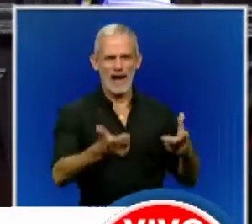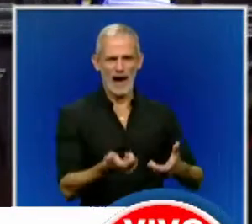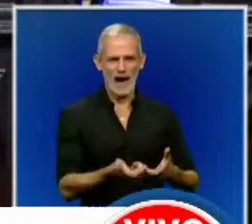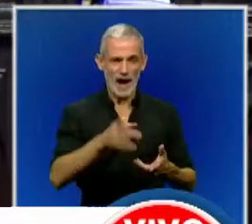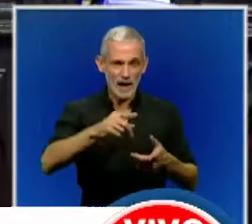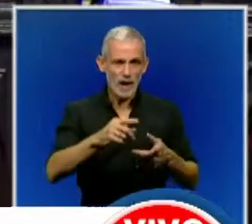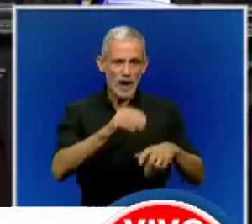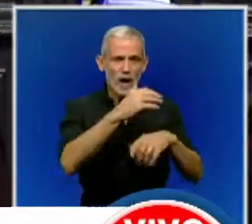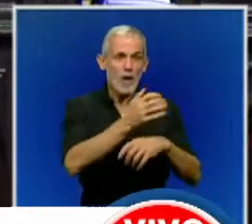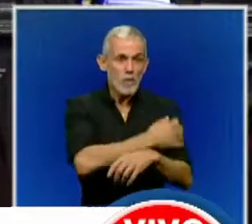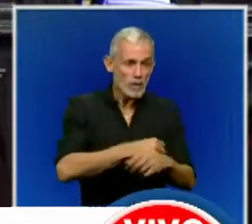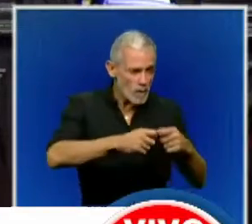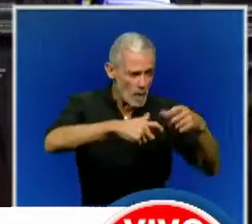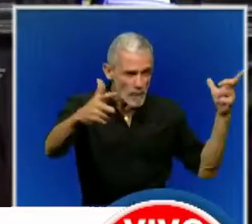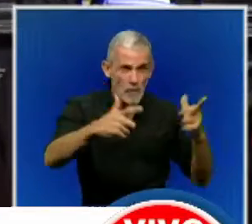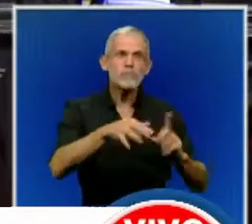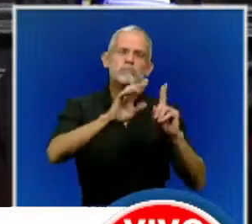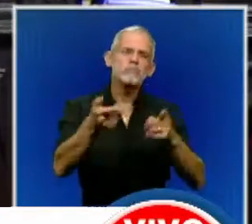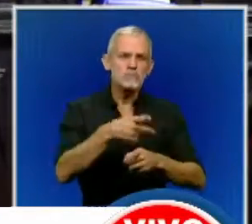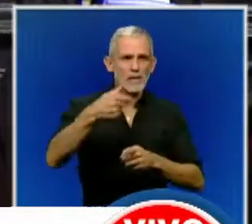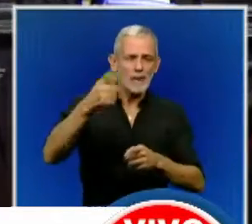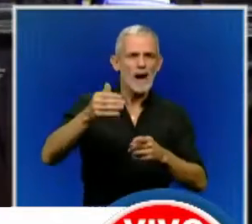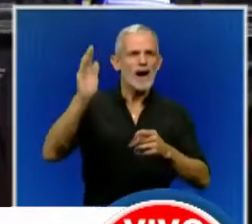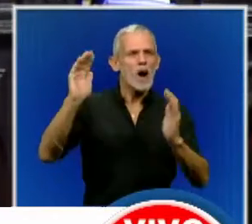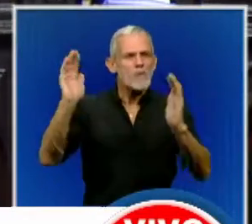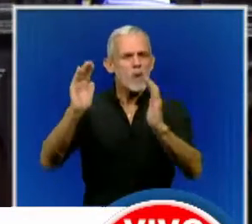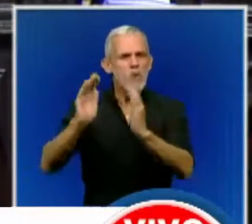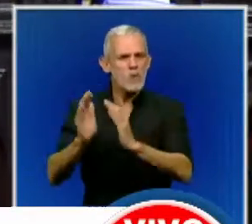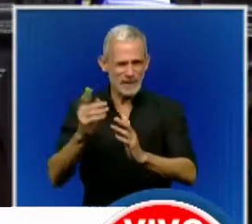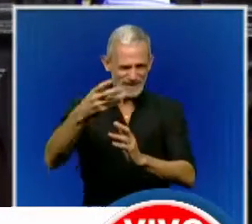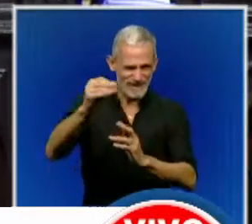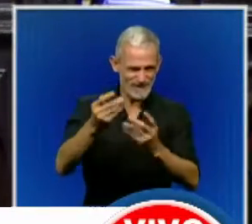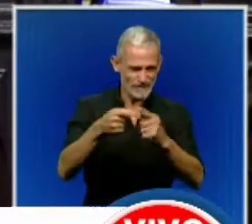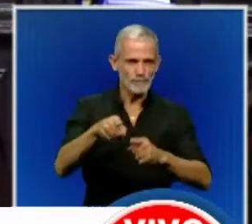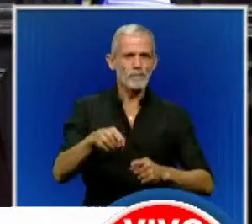tan rápido, también se ha demostrado que va bajando rápido. Ya termino en un minutito.